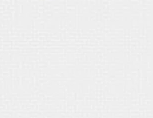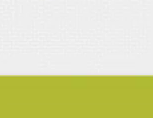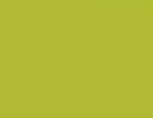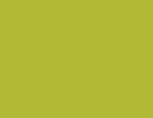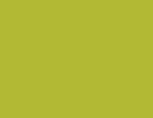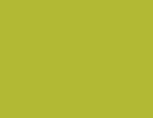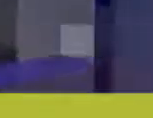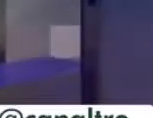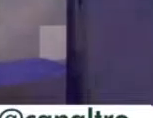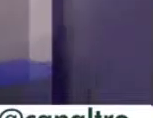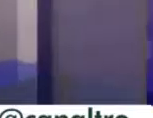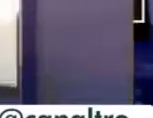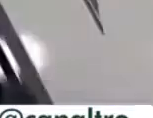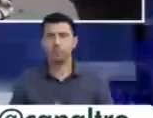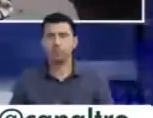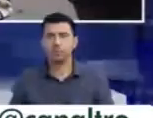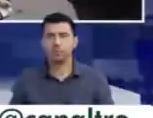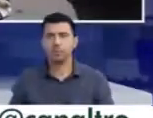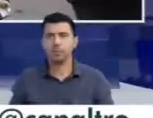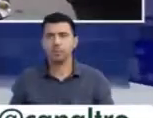canaltro.com.